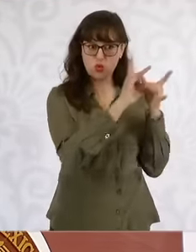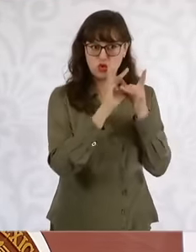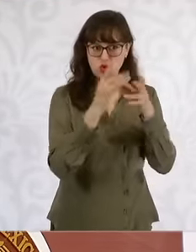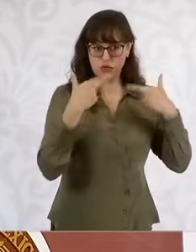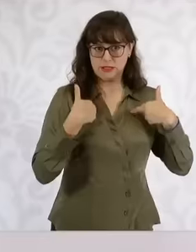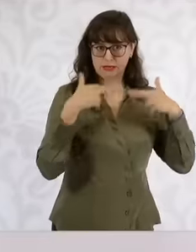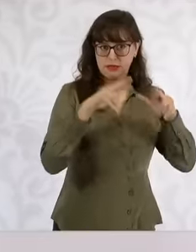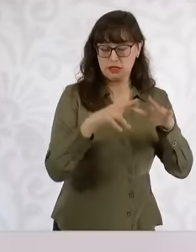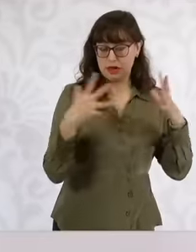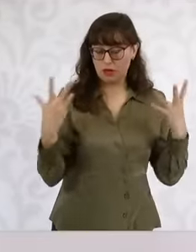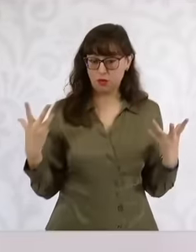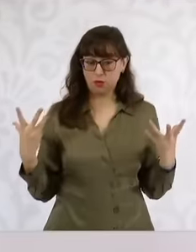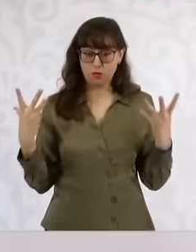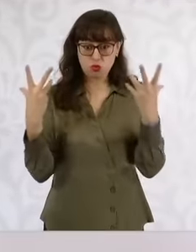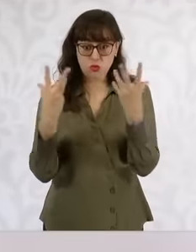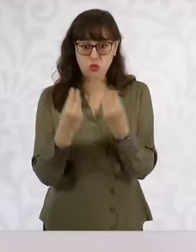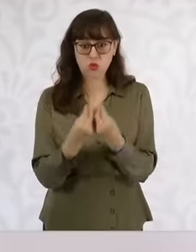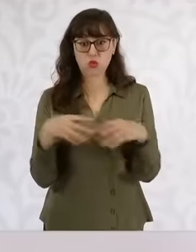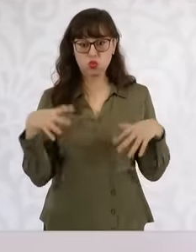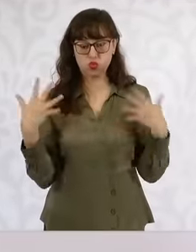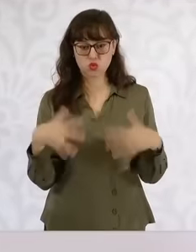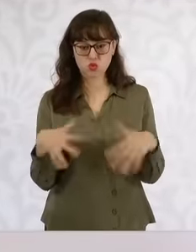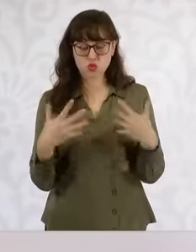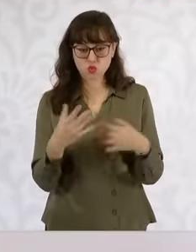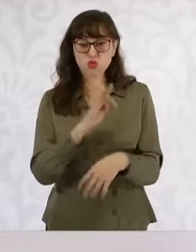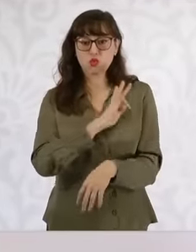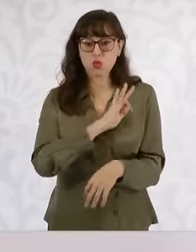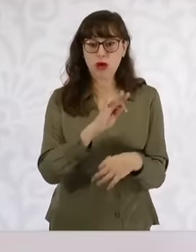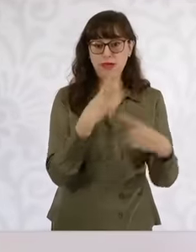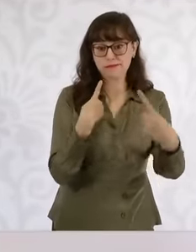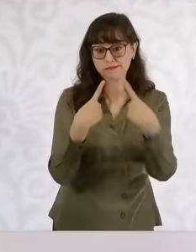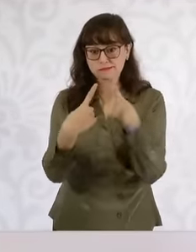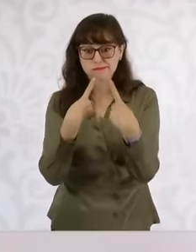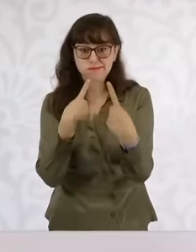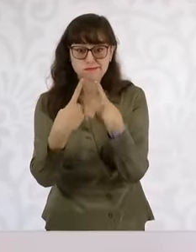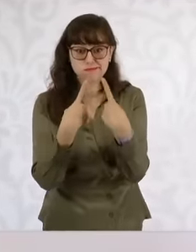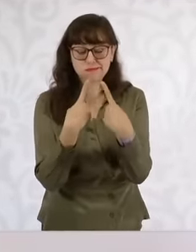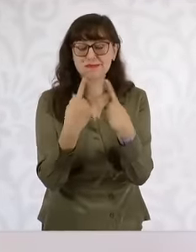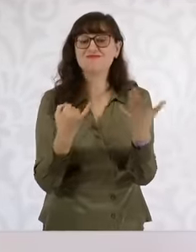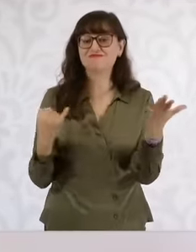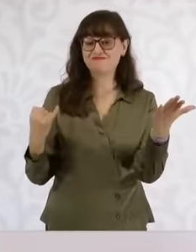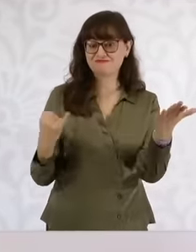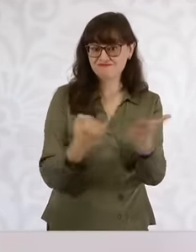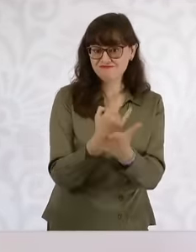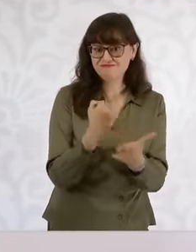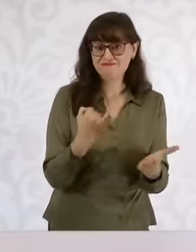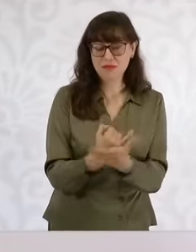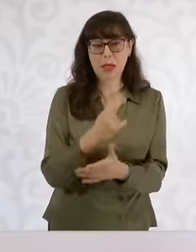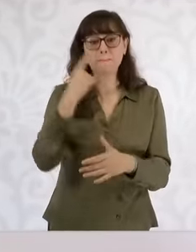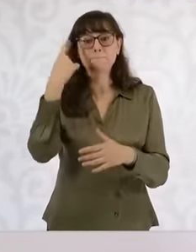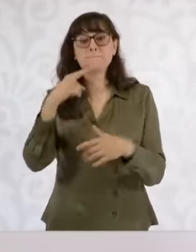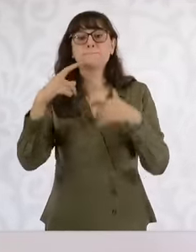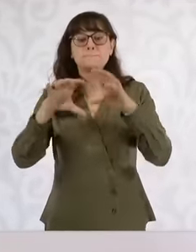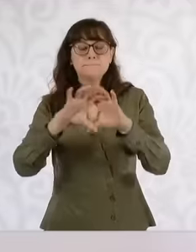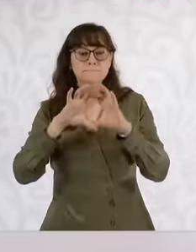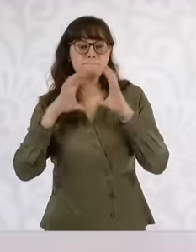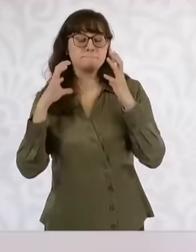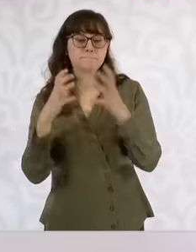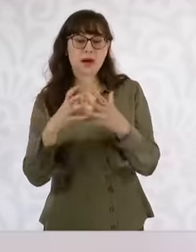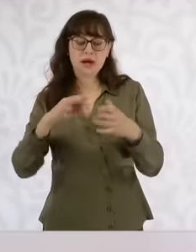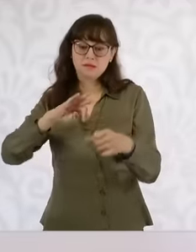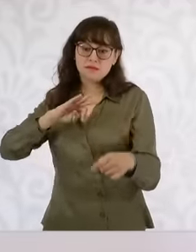teoría poder tomar decisiones que puedan ser benéficas para todos.